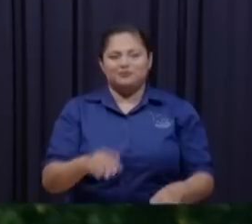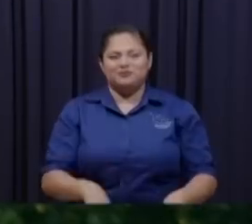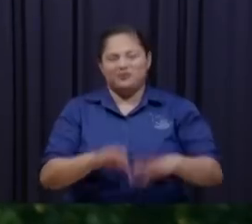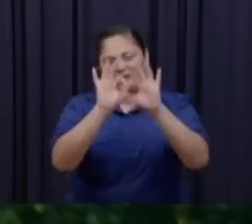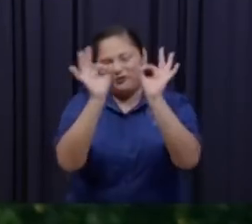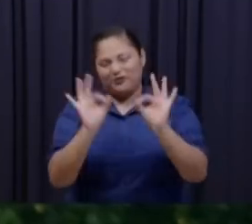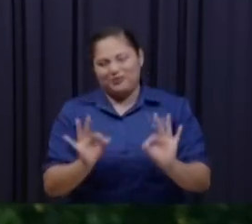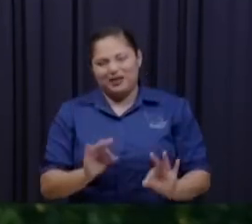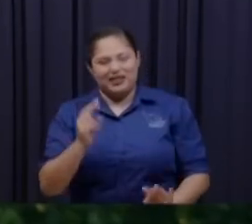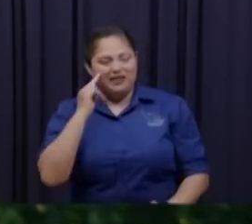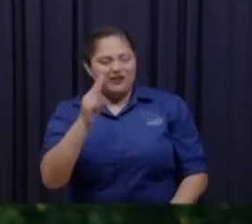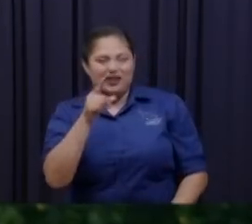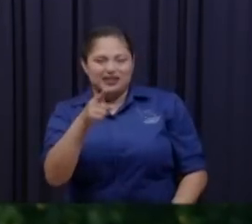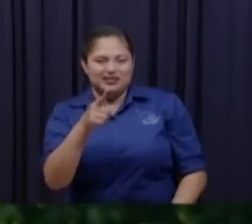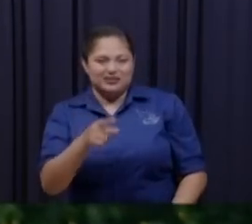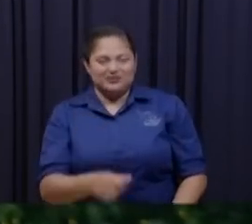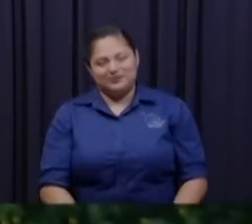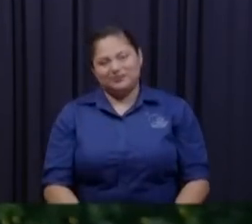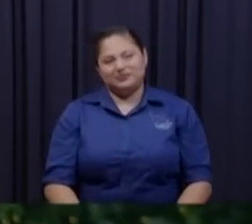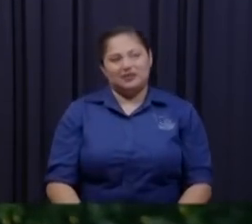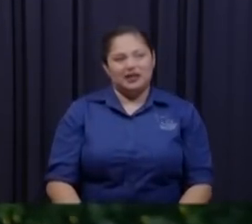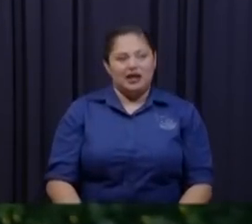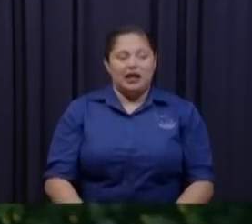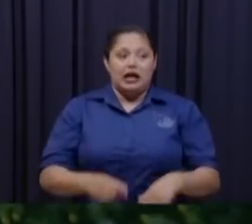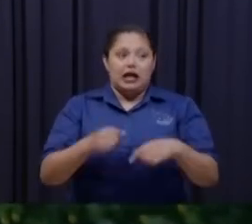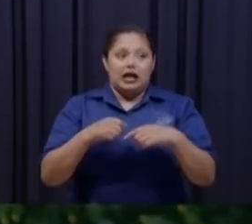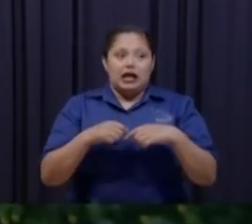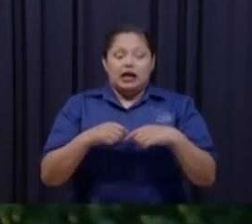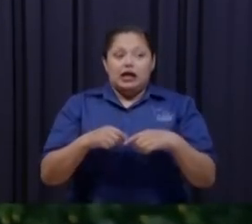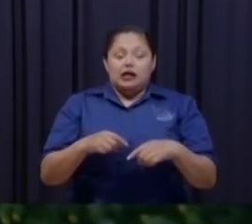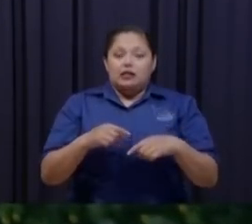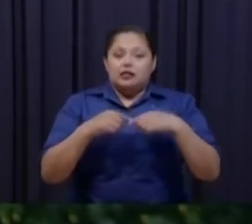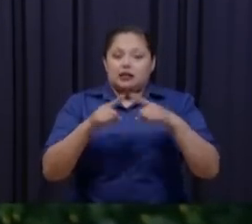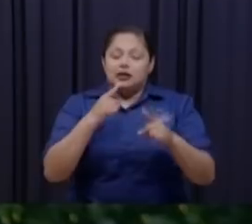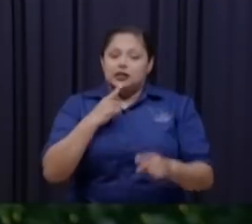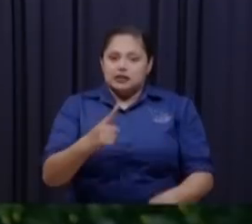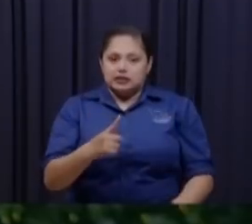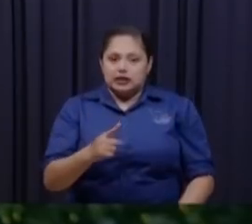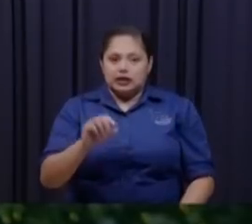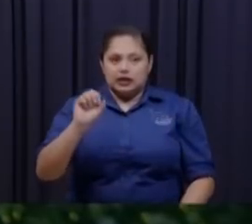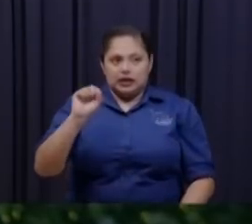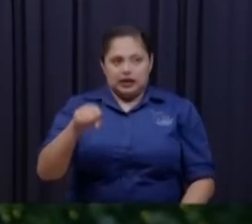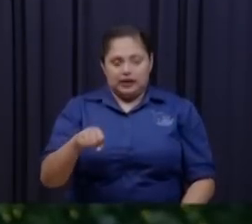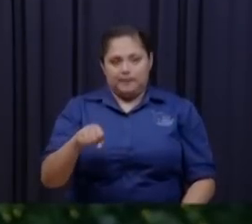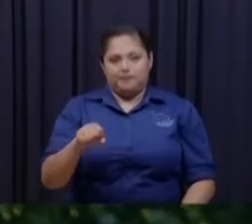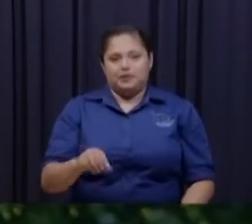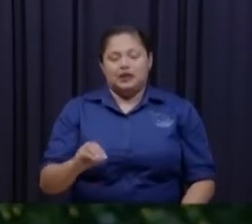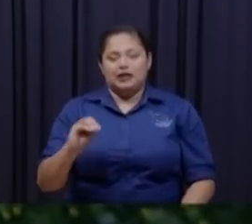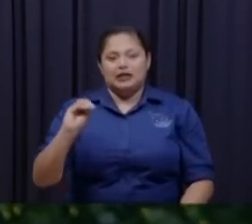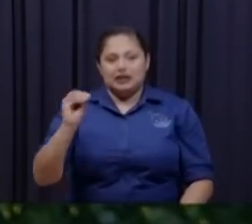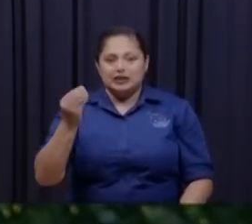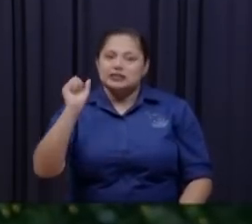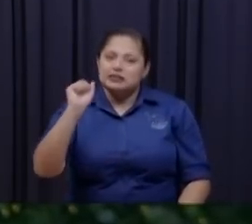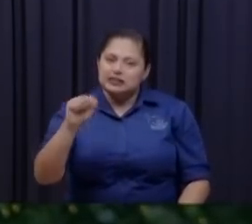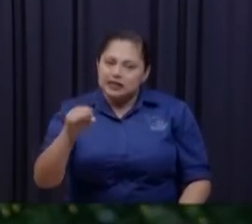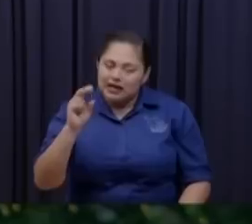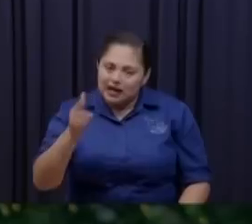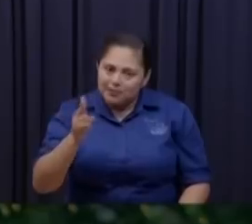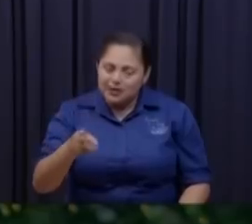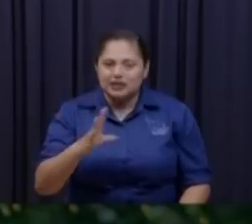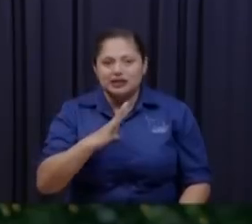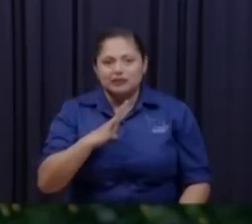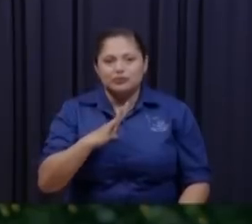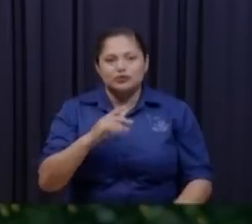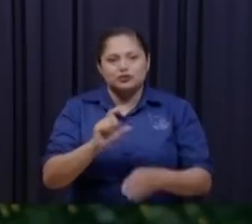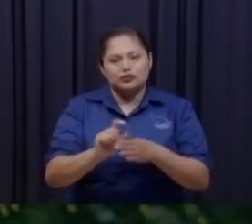son extremos en los cuales uno no puede existir sin el otro. El invierno, el verano, el calor, el frío, la luz